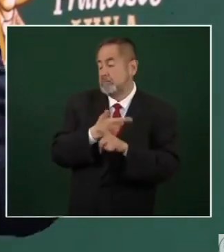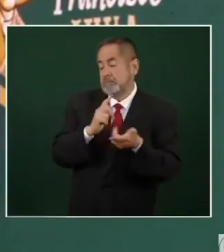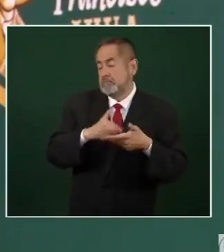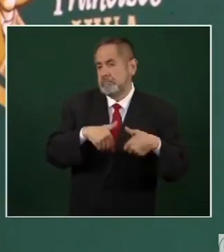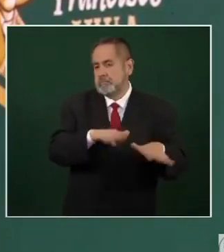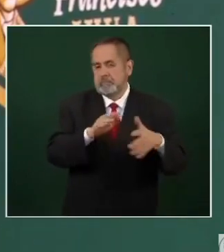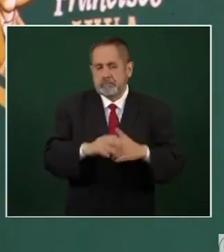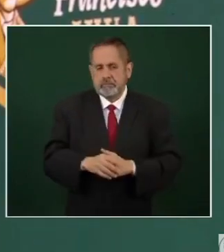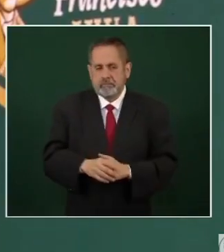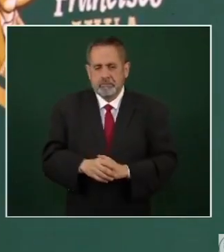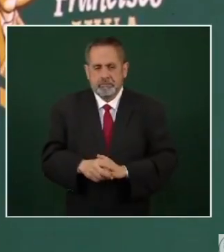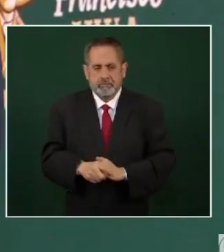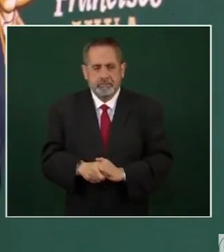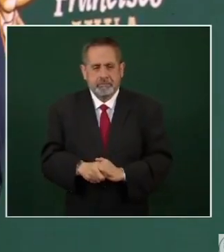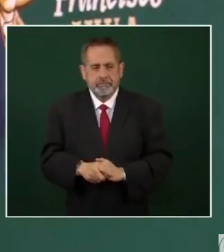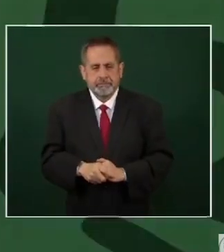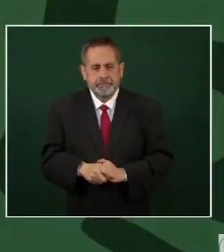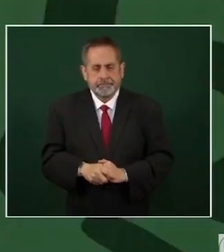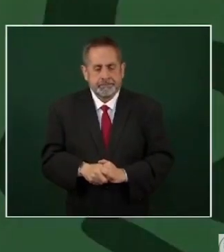buscándole